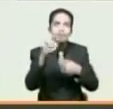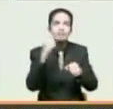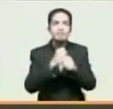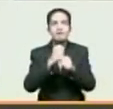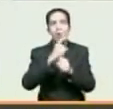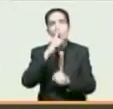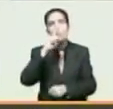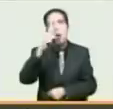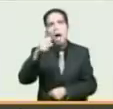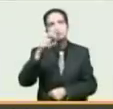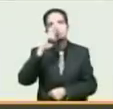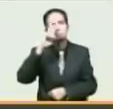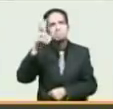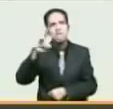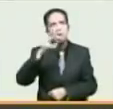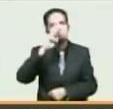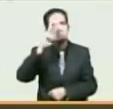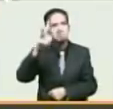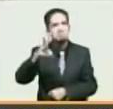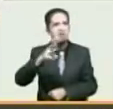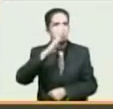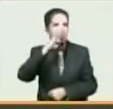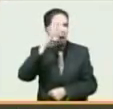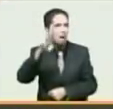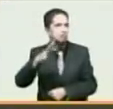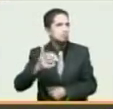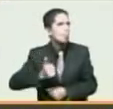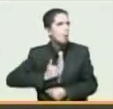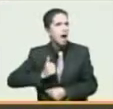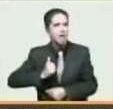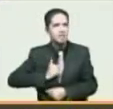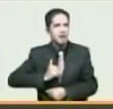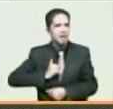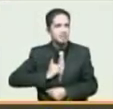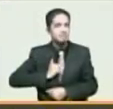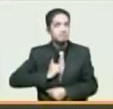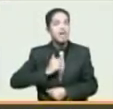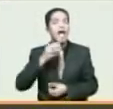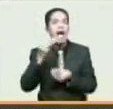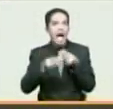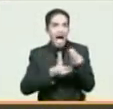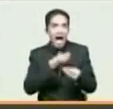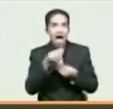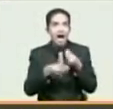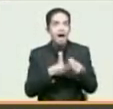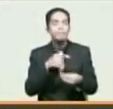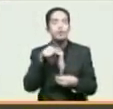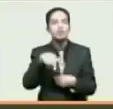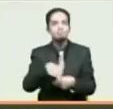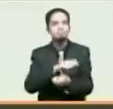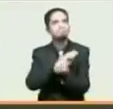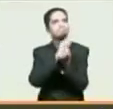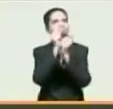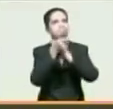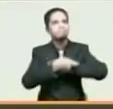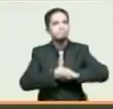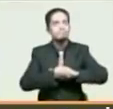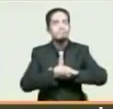año, sean dos años, sean tres años, sean cuatro años, hagamos que se convierta en una